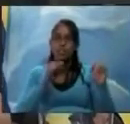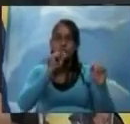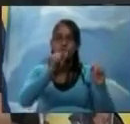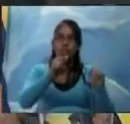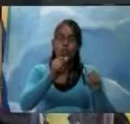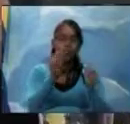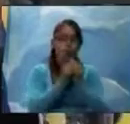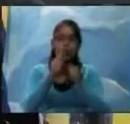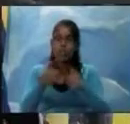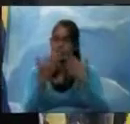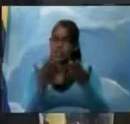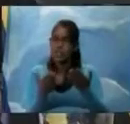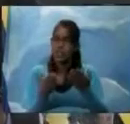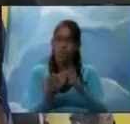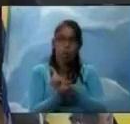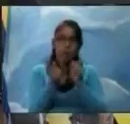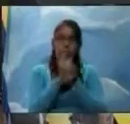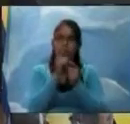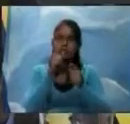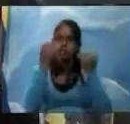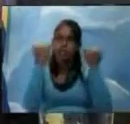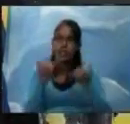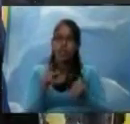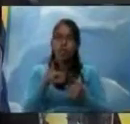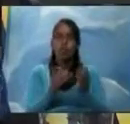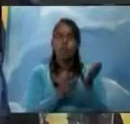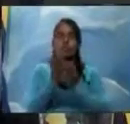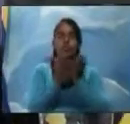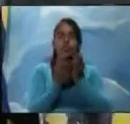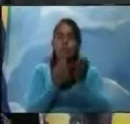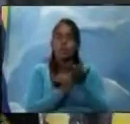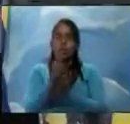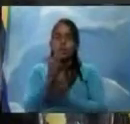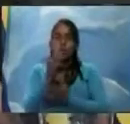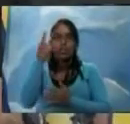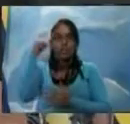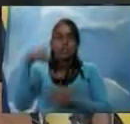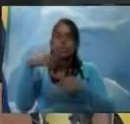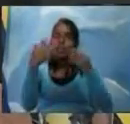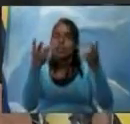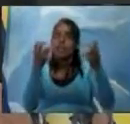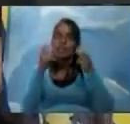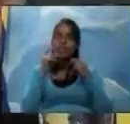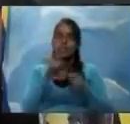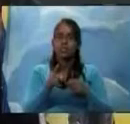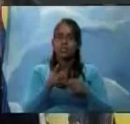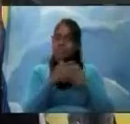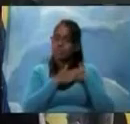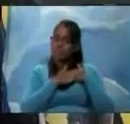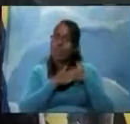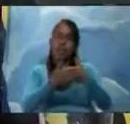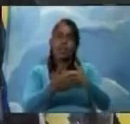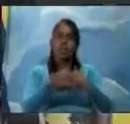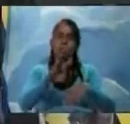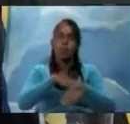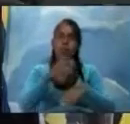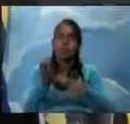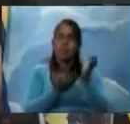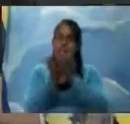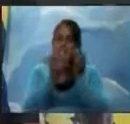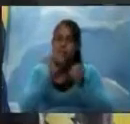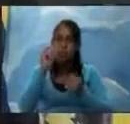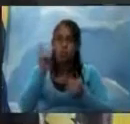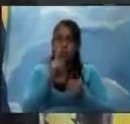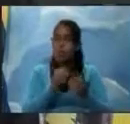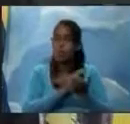Él me ha entregado? Conviértase usted desde hoy en un siervo fiel para que reciba usted el galardón, porque el siervo infiel,